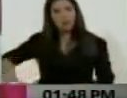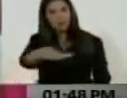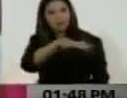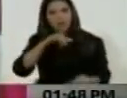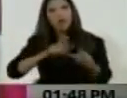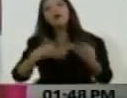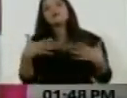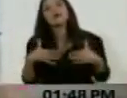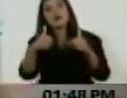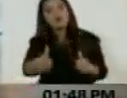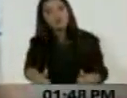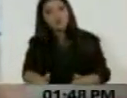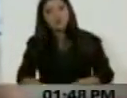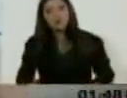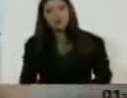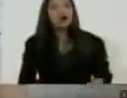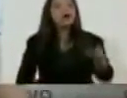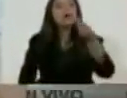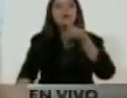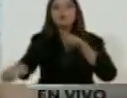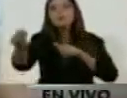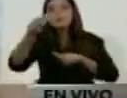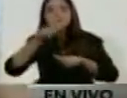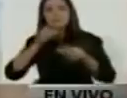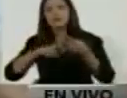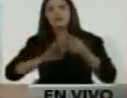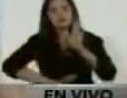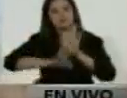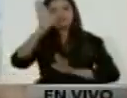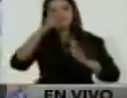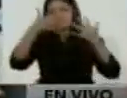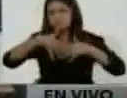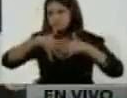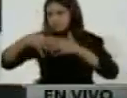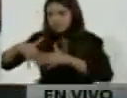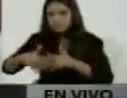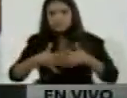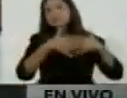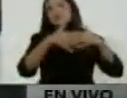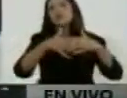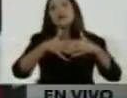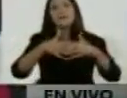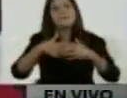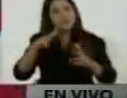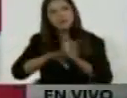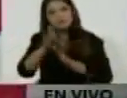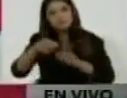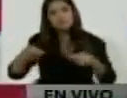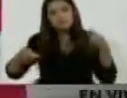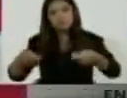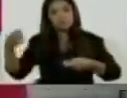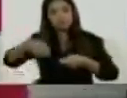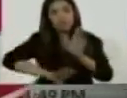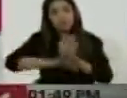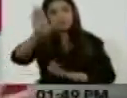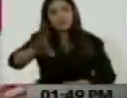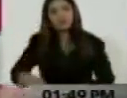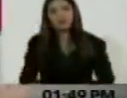en salud. Petróleo en alimentos. Petróleo en desarrollo industrial. Petróleo palanca para invertir en el desarrollo.